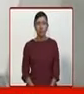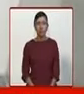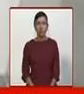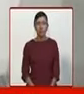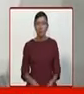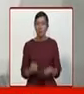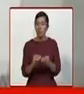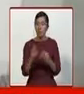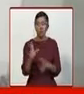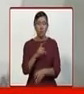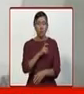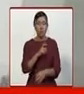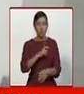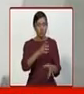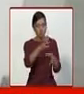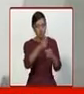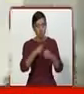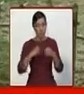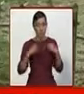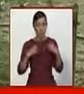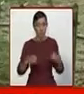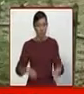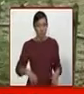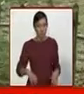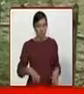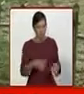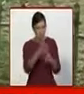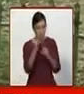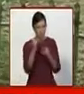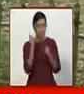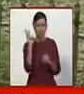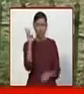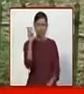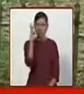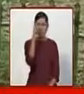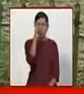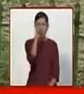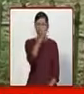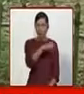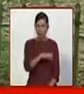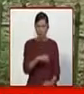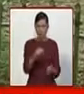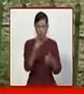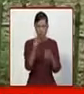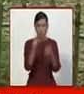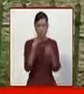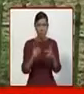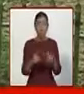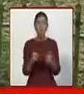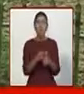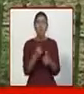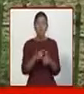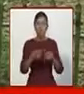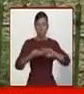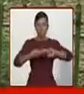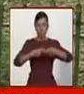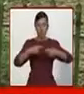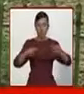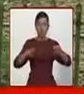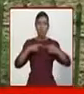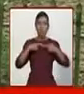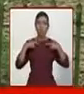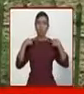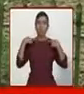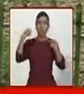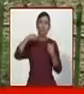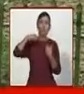El levantamiento del cadáver de Ligia empezaba a develar distintas irregularidades. La primera, la cuerda con la que se habría